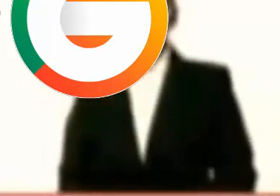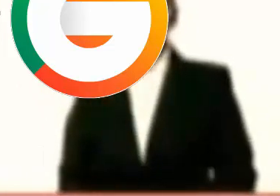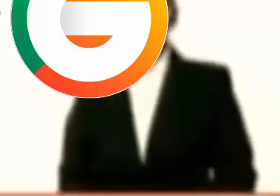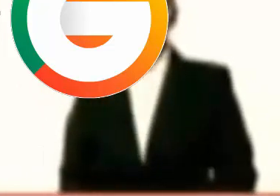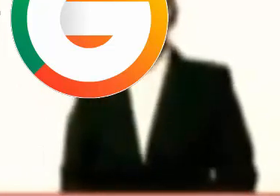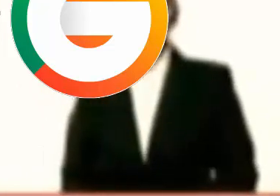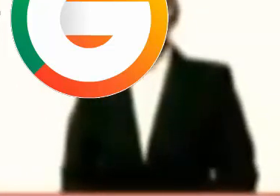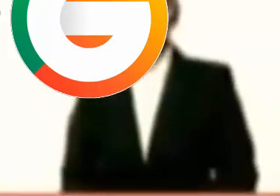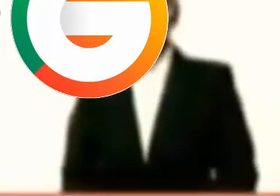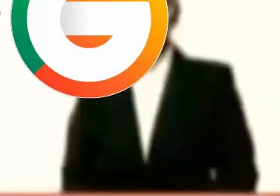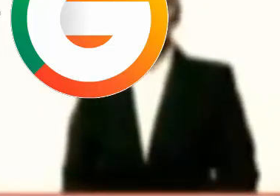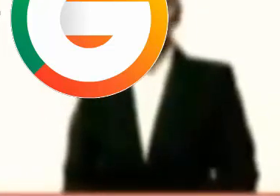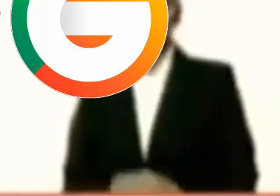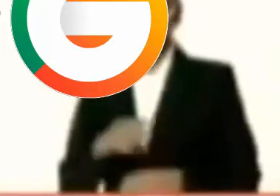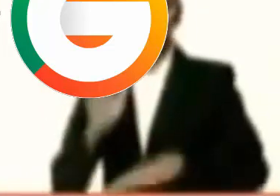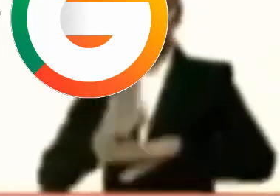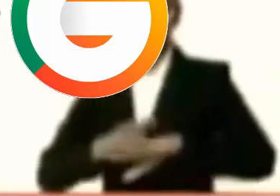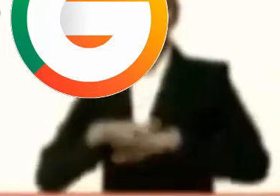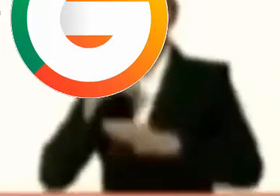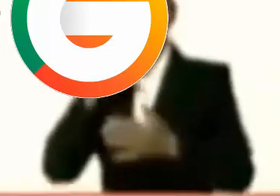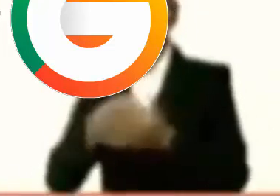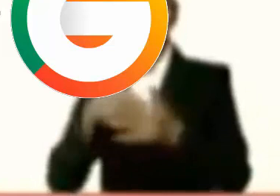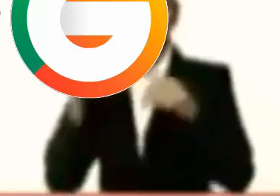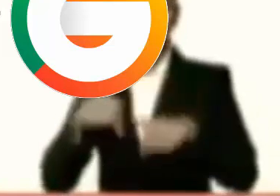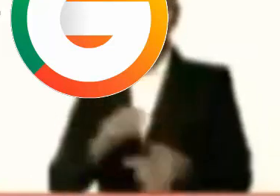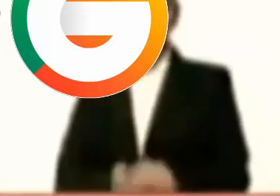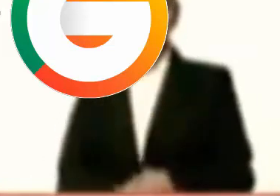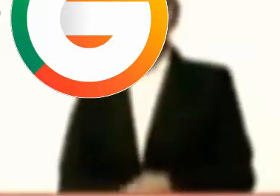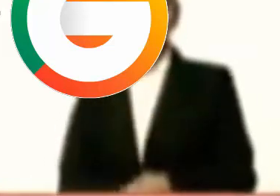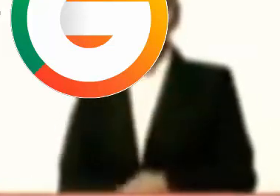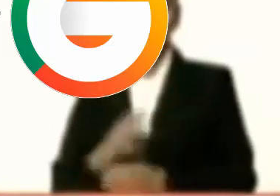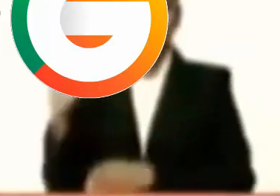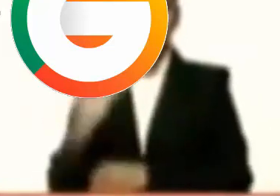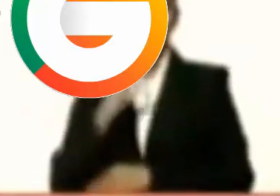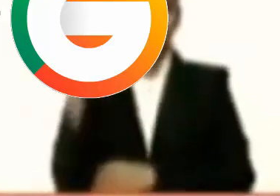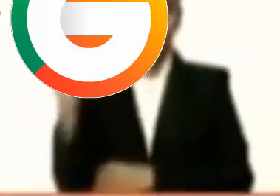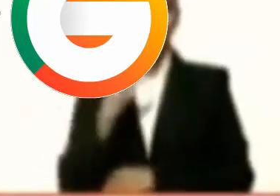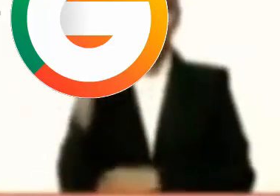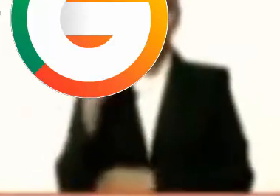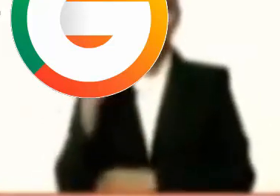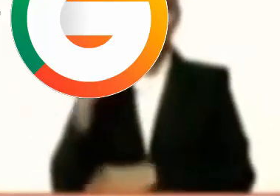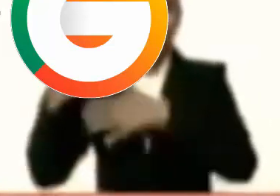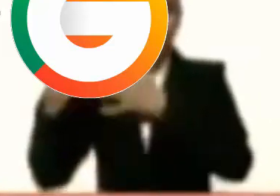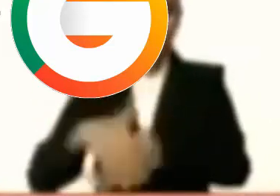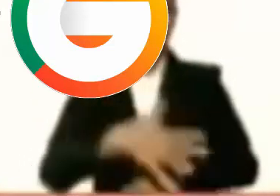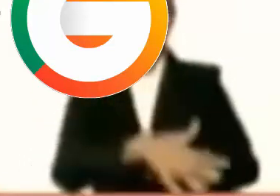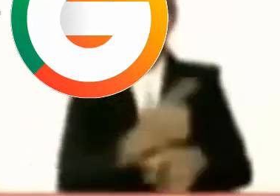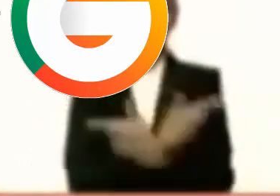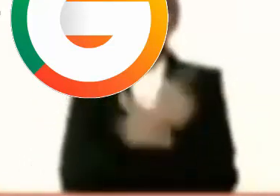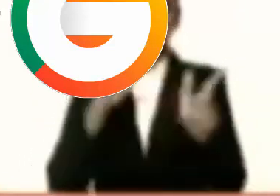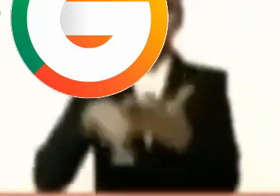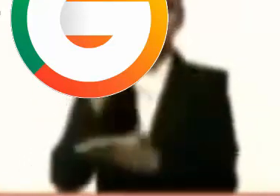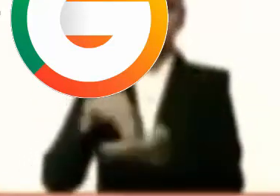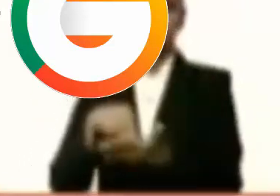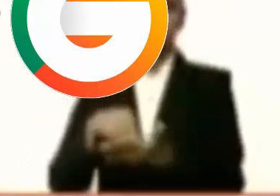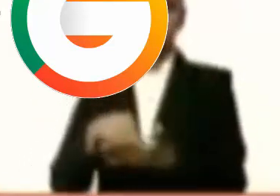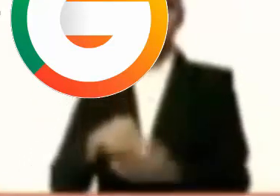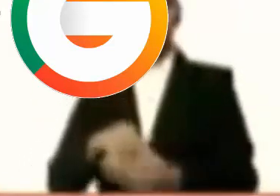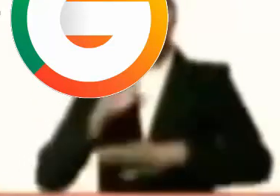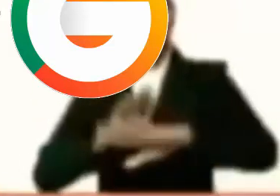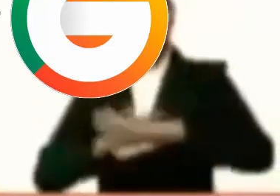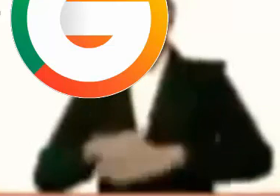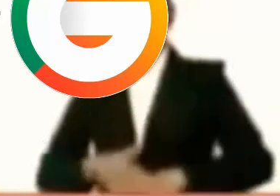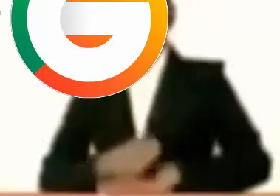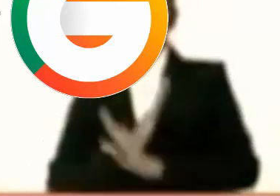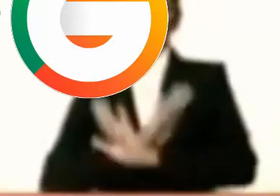SLMA-AW, así lo llaman aquí. En Colombia, el Ejército de Liberación Nacional, ELN, anuncia el